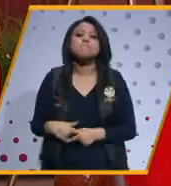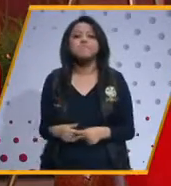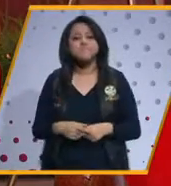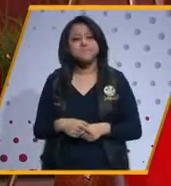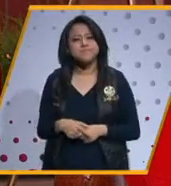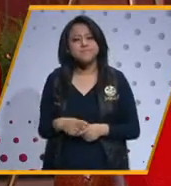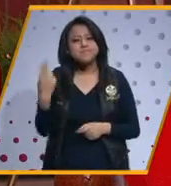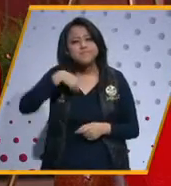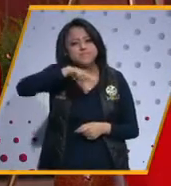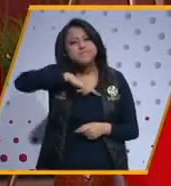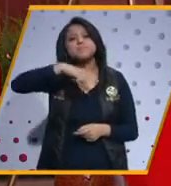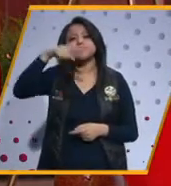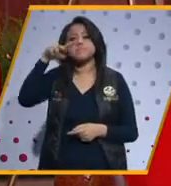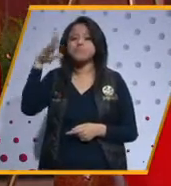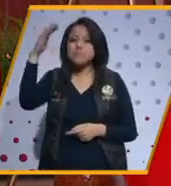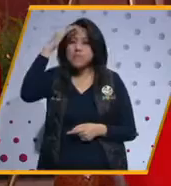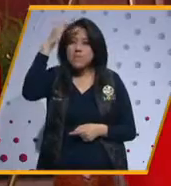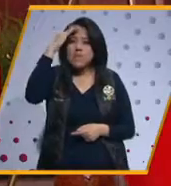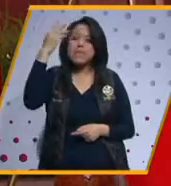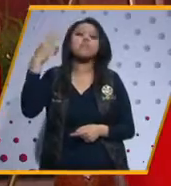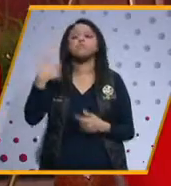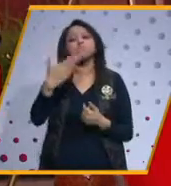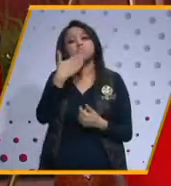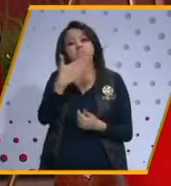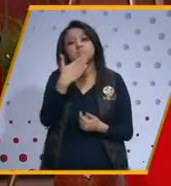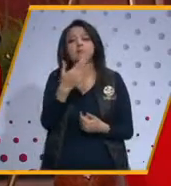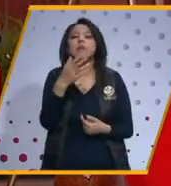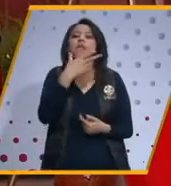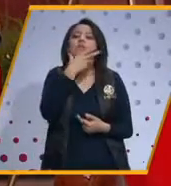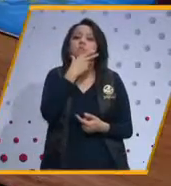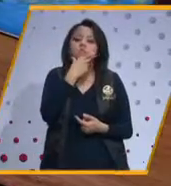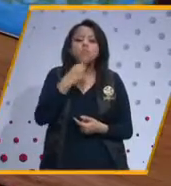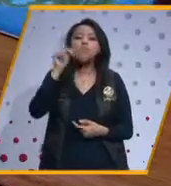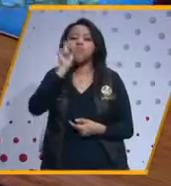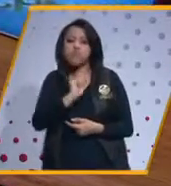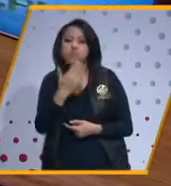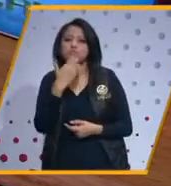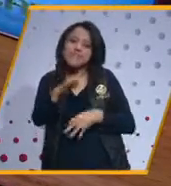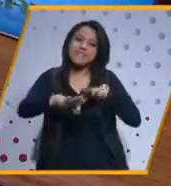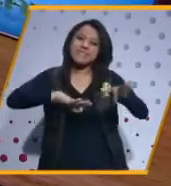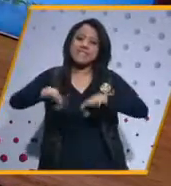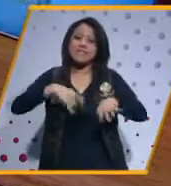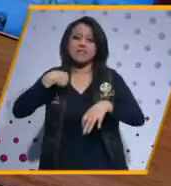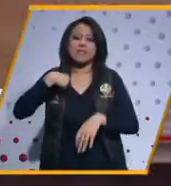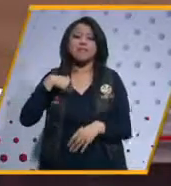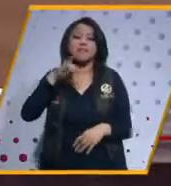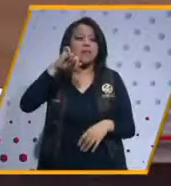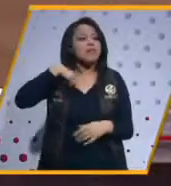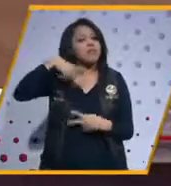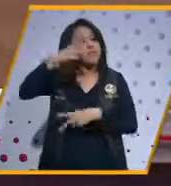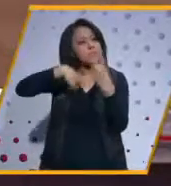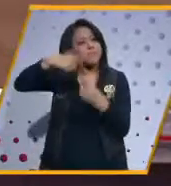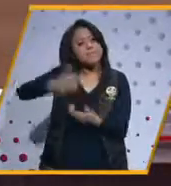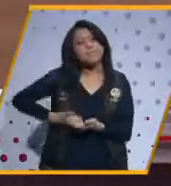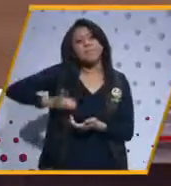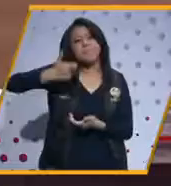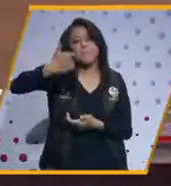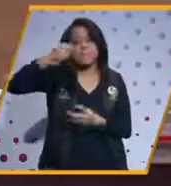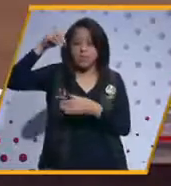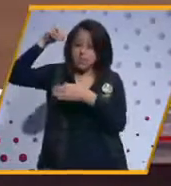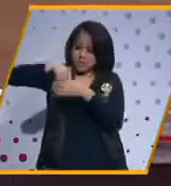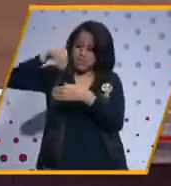enfocados totalmente a hombres de bien y mujeres trabajadoras. Que a todas. Yo pongo mi lana, yo voy a ahorrar. Ya llegué